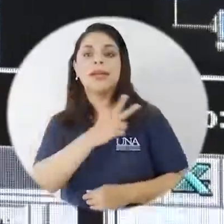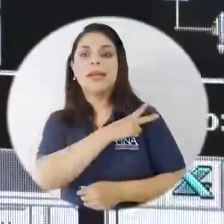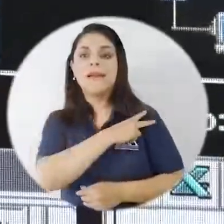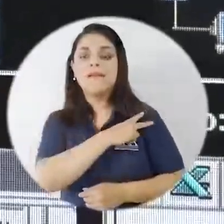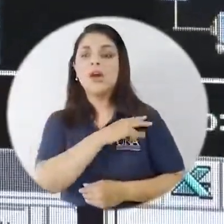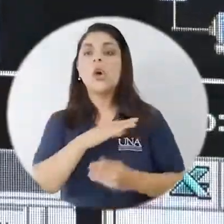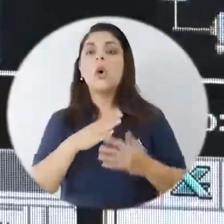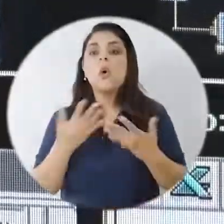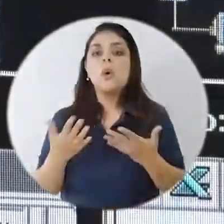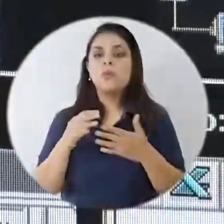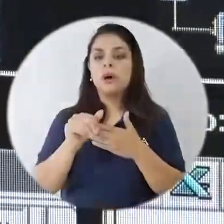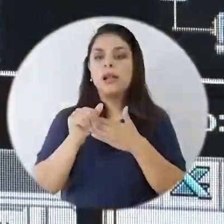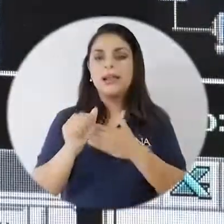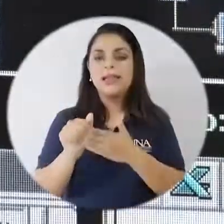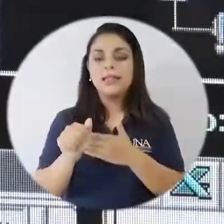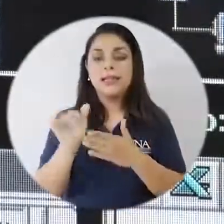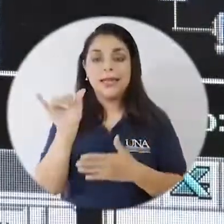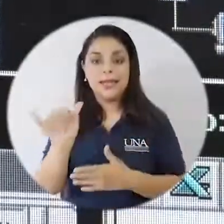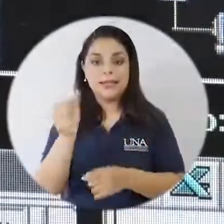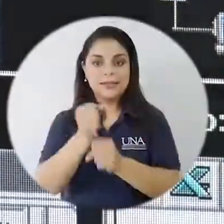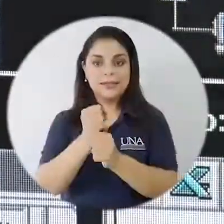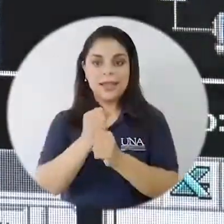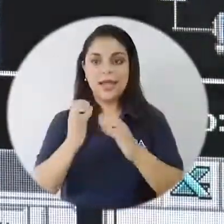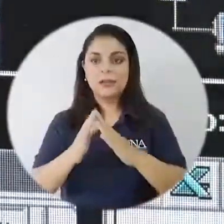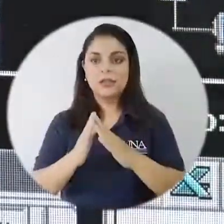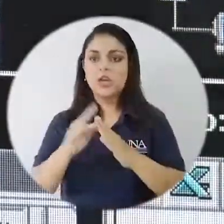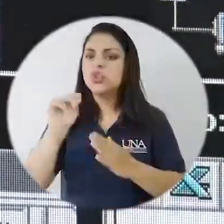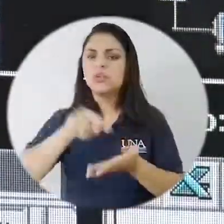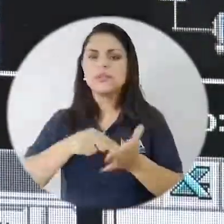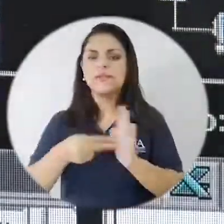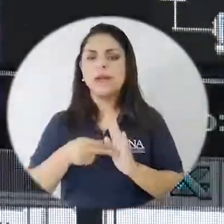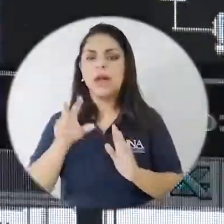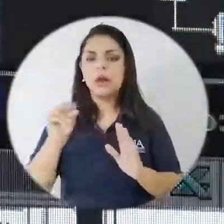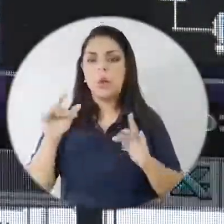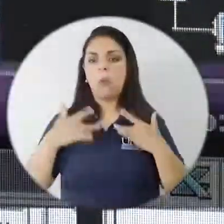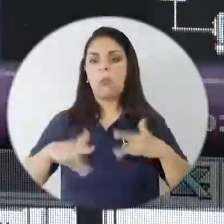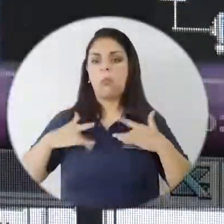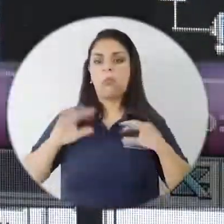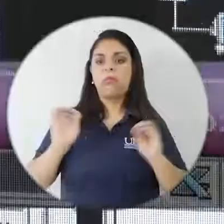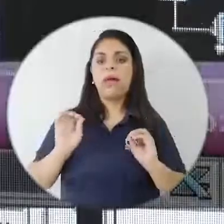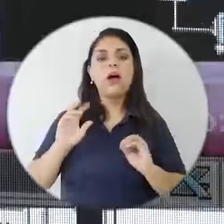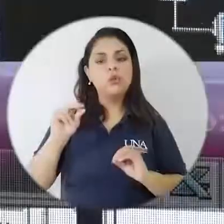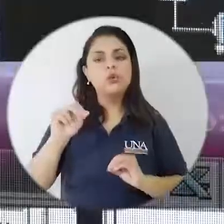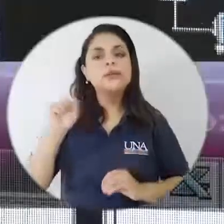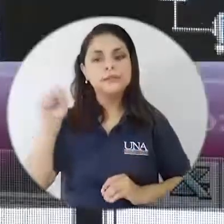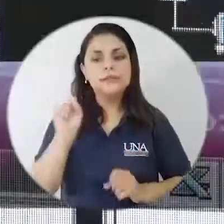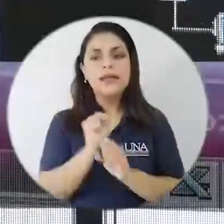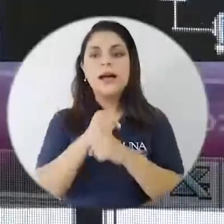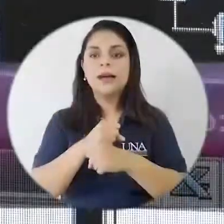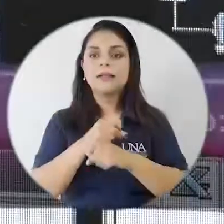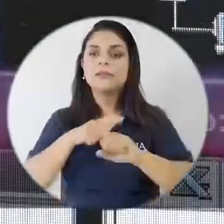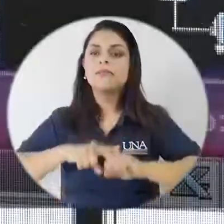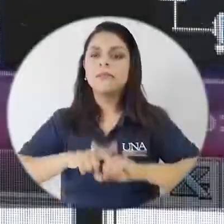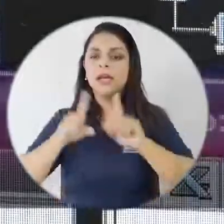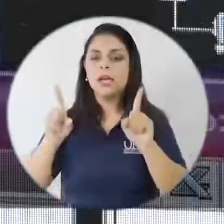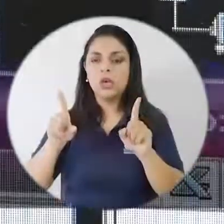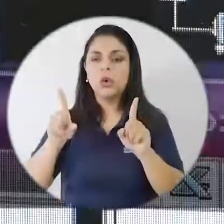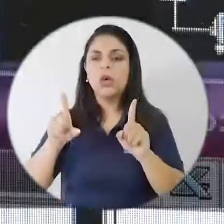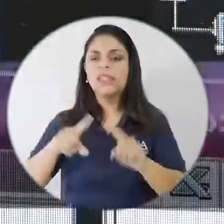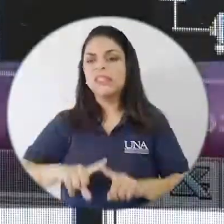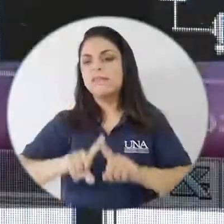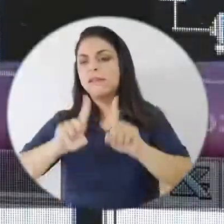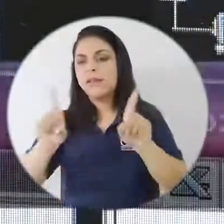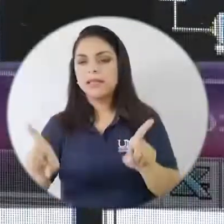cómo se asume el jefe liderando este tipo de tareas. No es que no las haga, sino que las hace de manera distinta, respetando